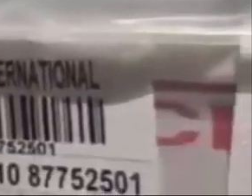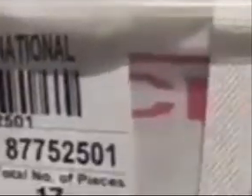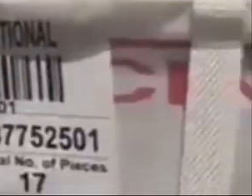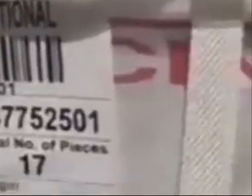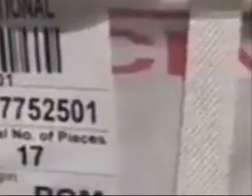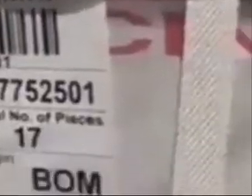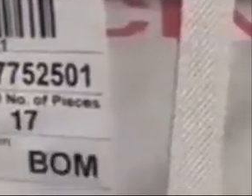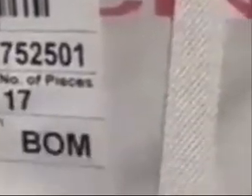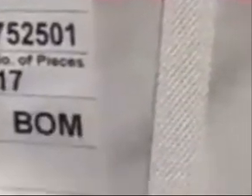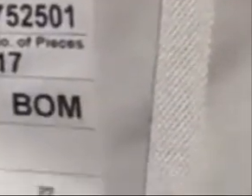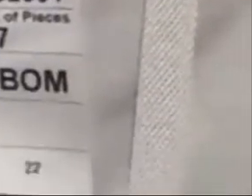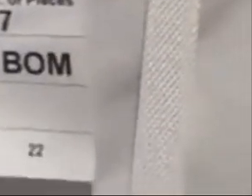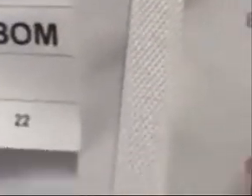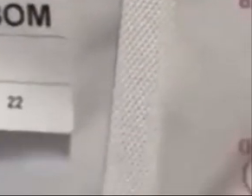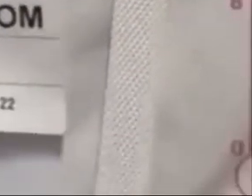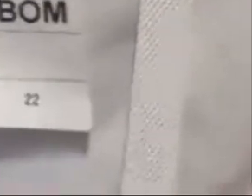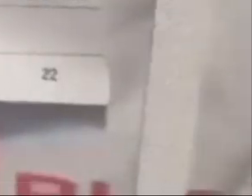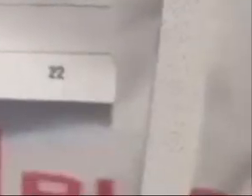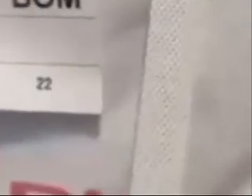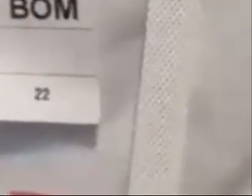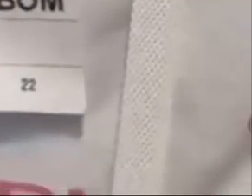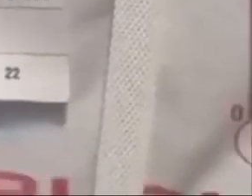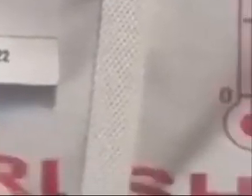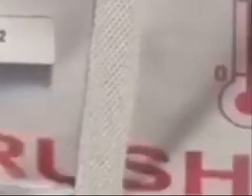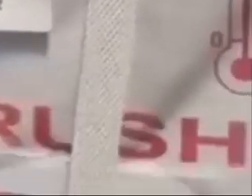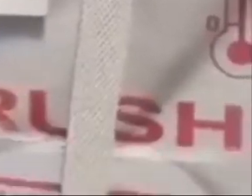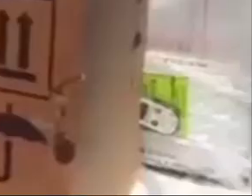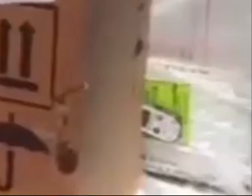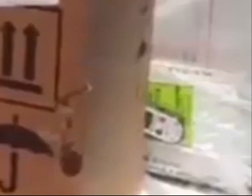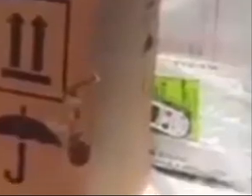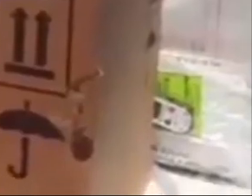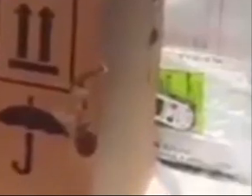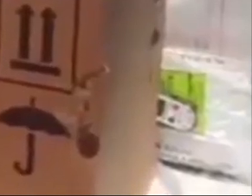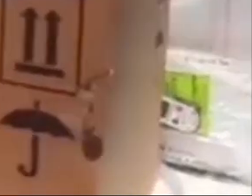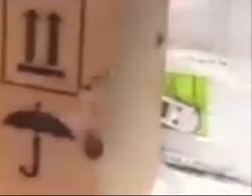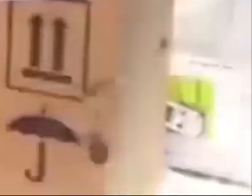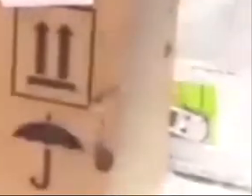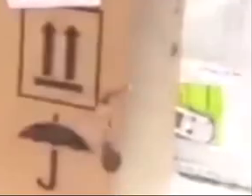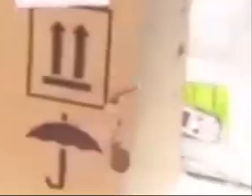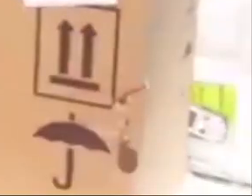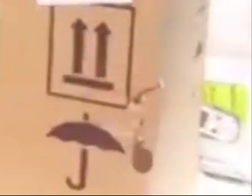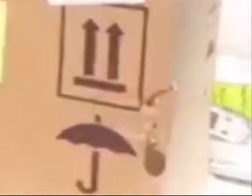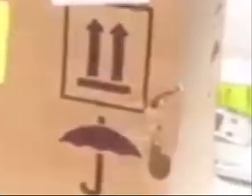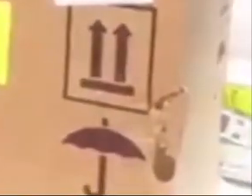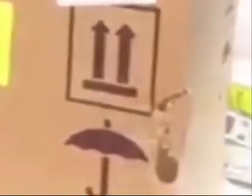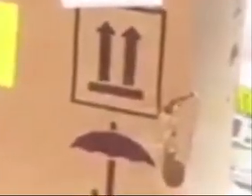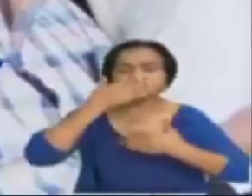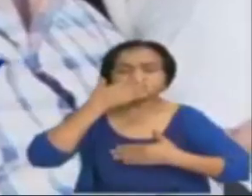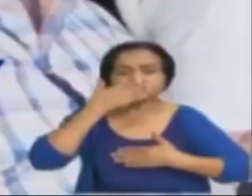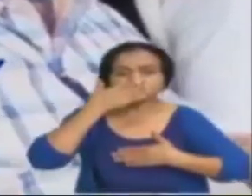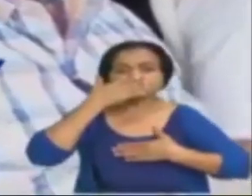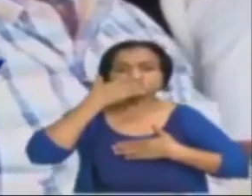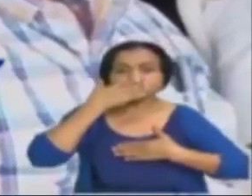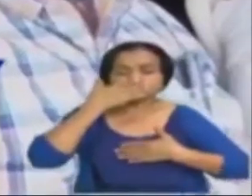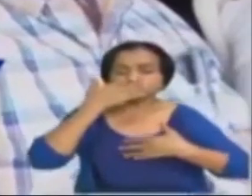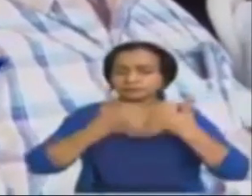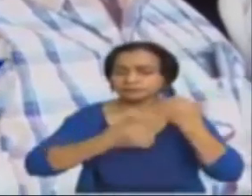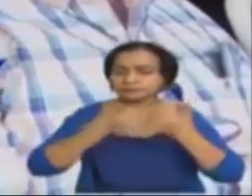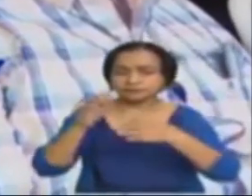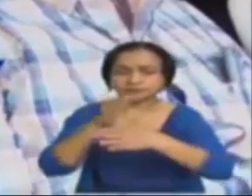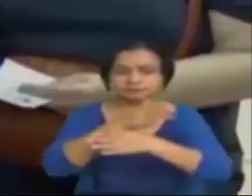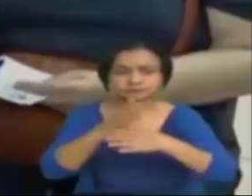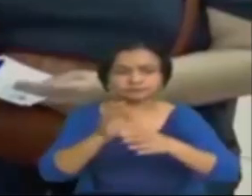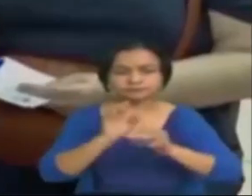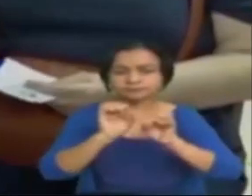vacunación, buena noticia. Mayores de 30 años, 80% de cumplimiento.